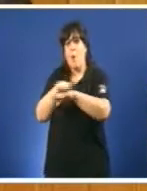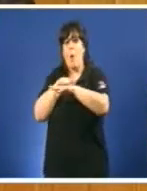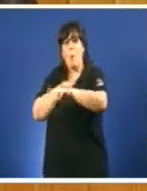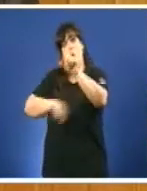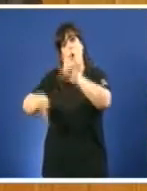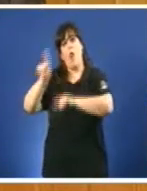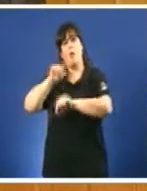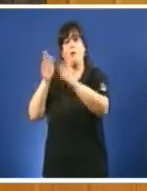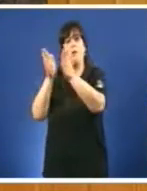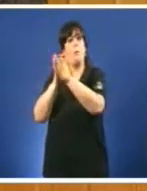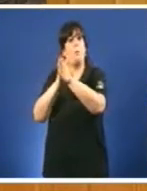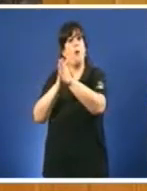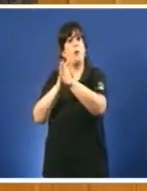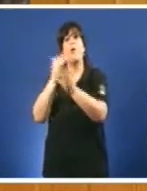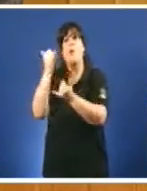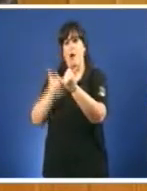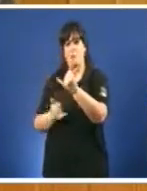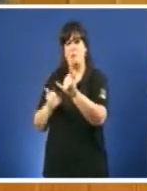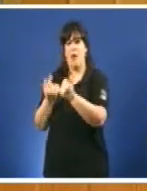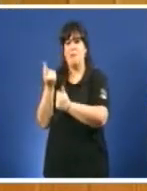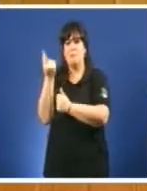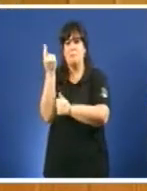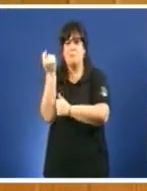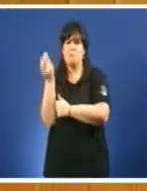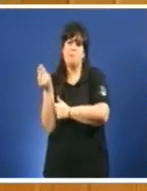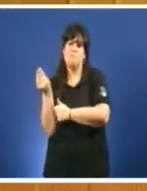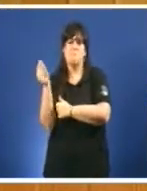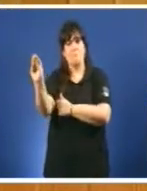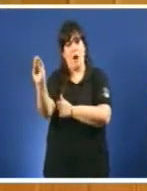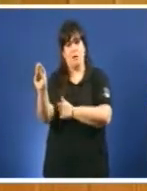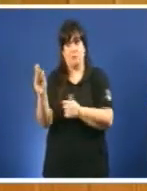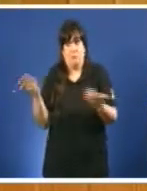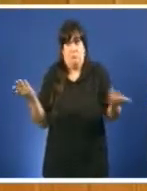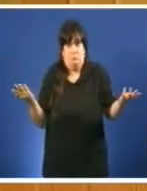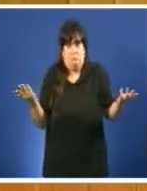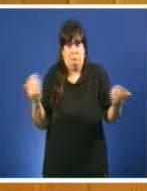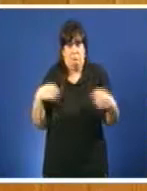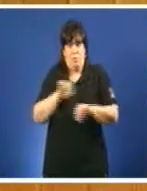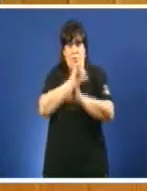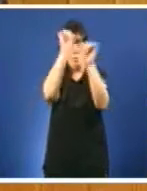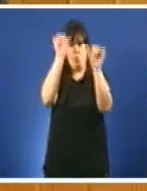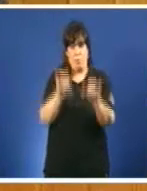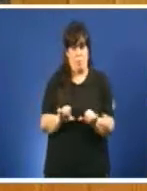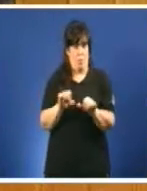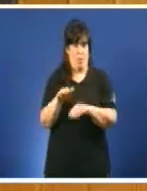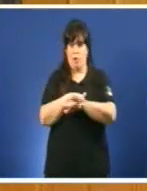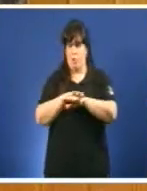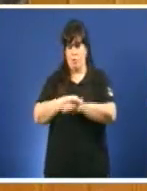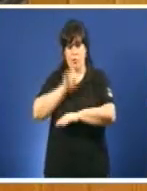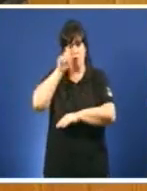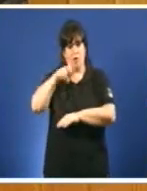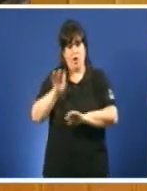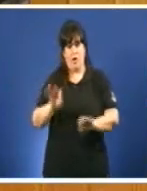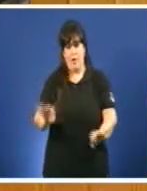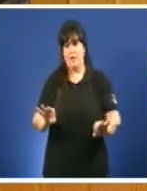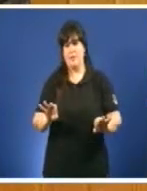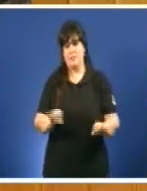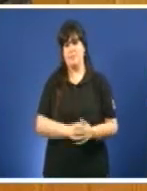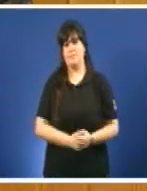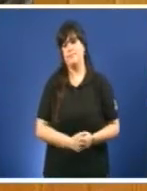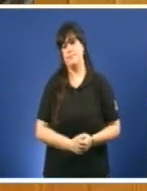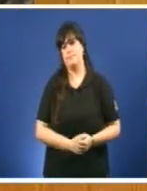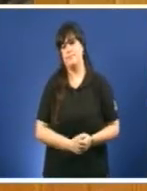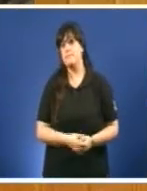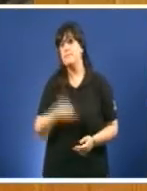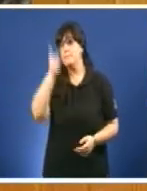un exemplo de como entende a austeridade o goberno Feijóo. Pero, ademais, señora conselleira, estes